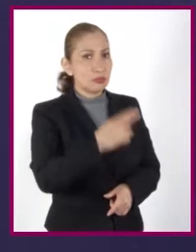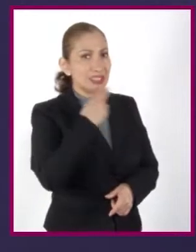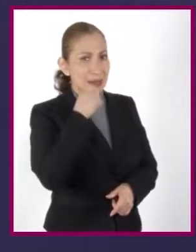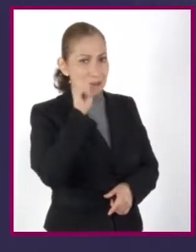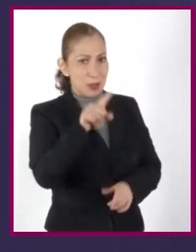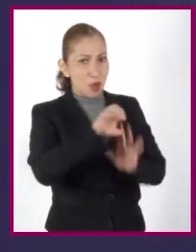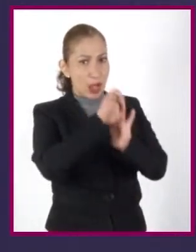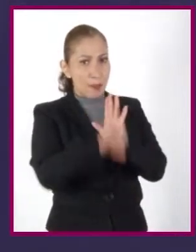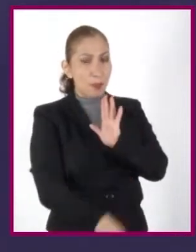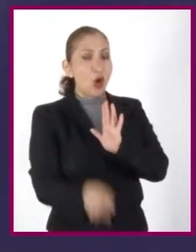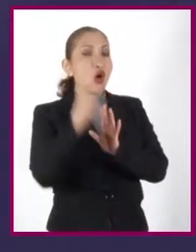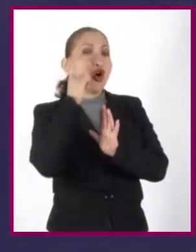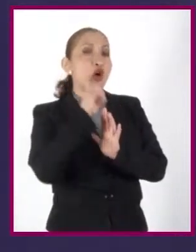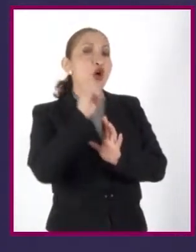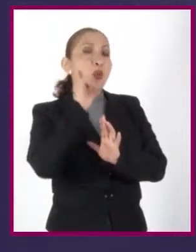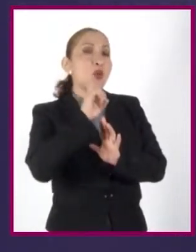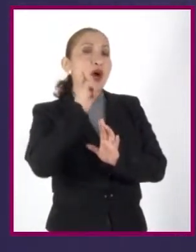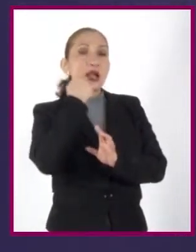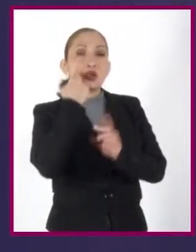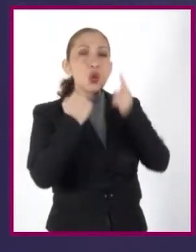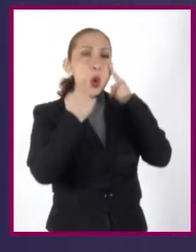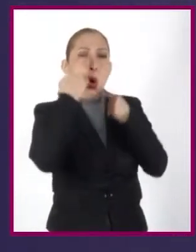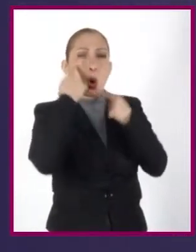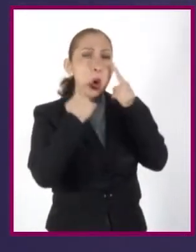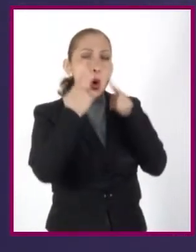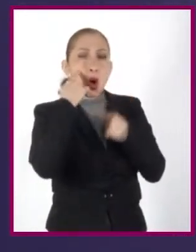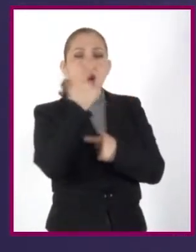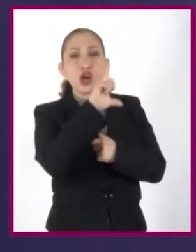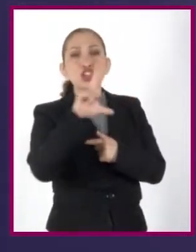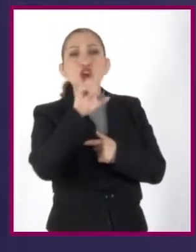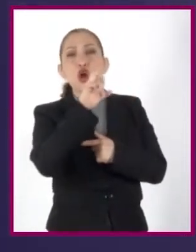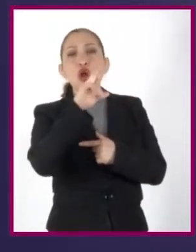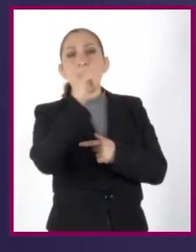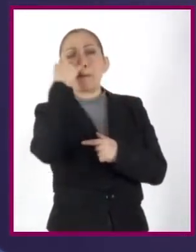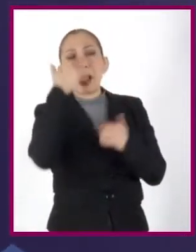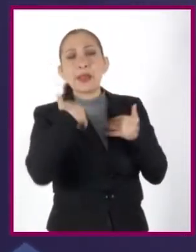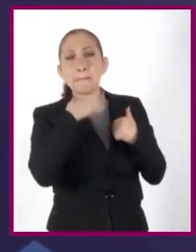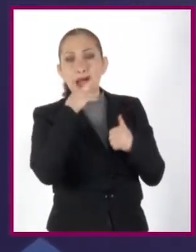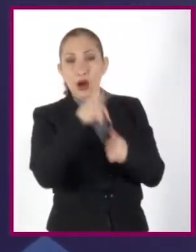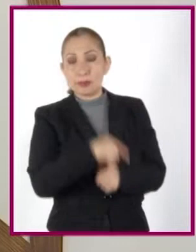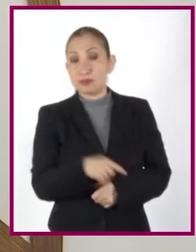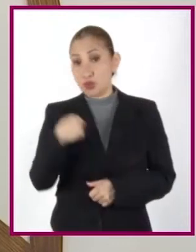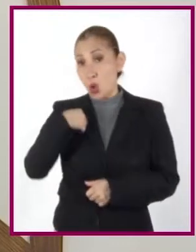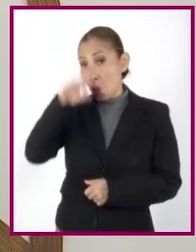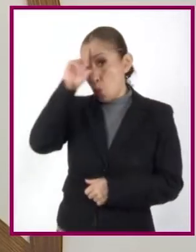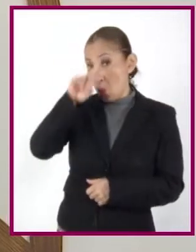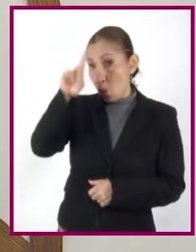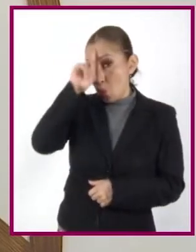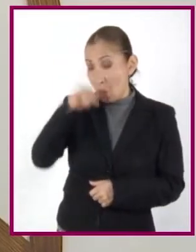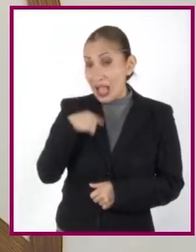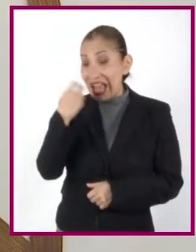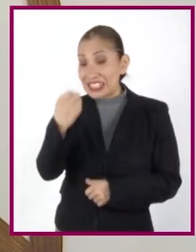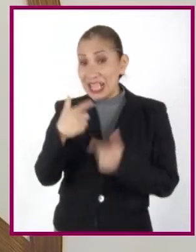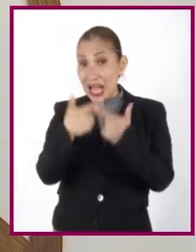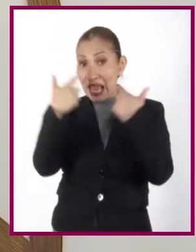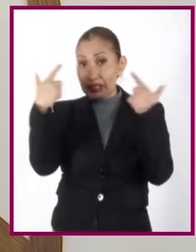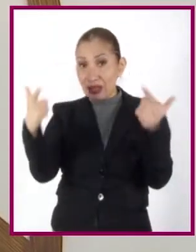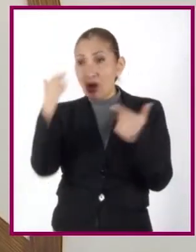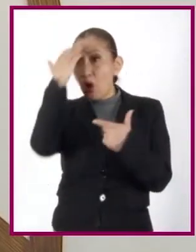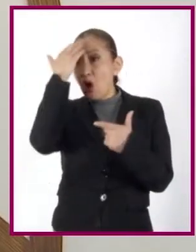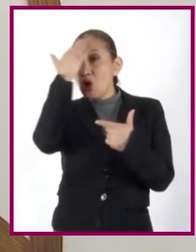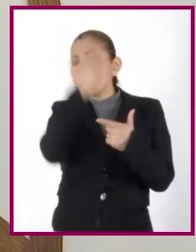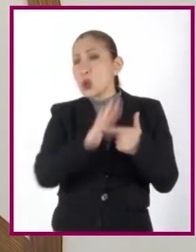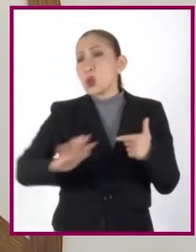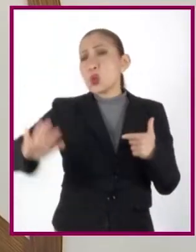ejemplo de La Llorona para que juntos lo vayamos comprendiendo mejor. Buena sugerencia, Leslie. Esta leyenda es conocida